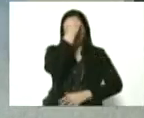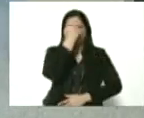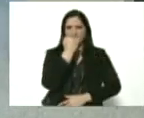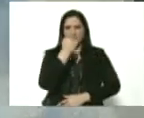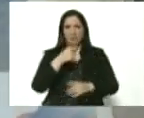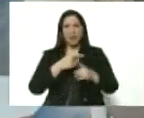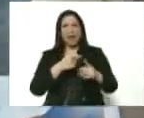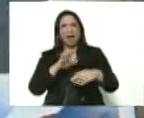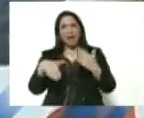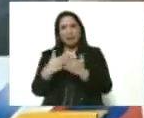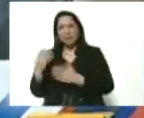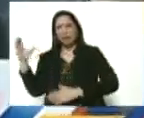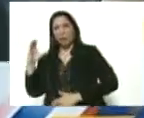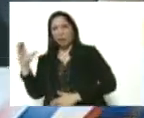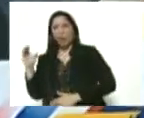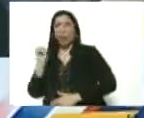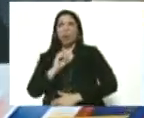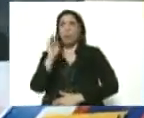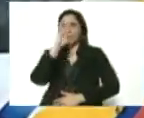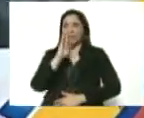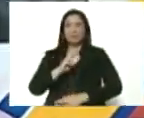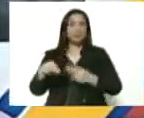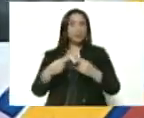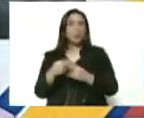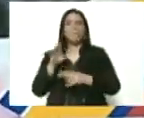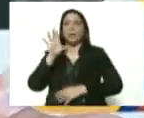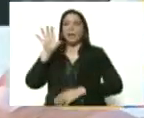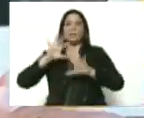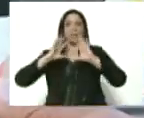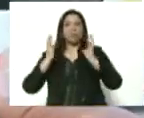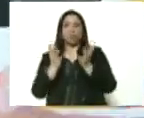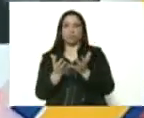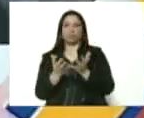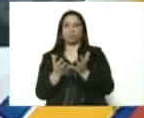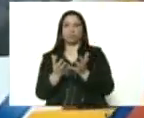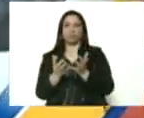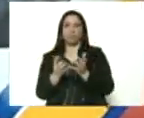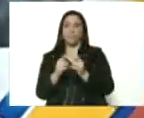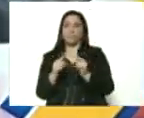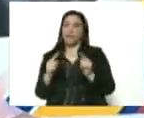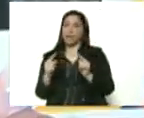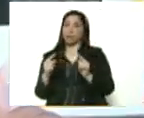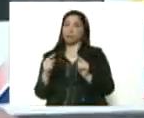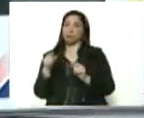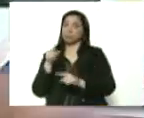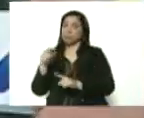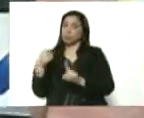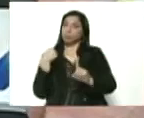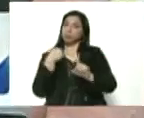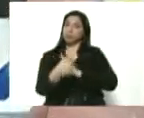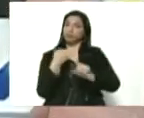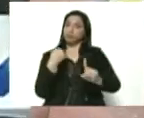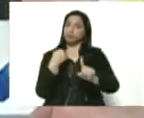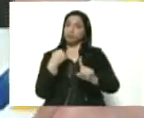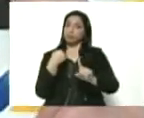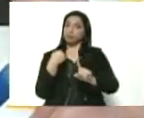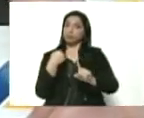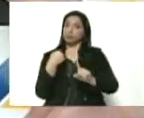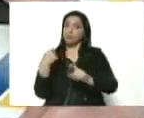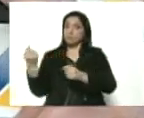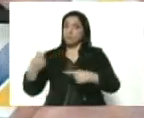a Colombia, ni a Brasil, ni a ningún país del mundo. Pero si nos agreden, pero si nos mandan